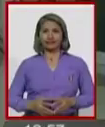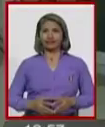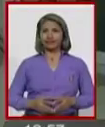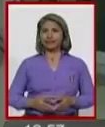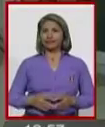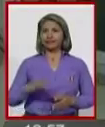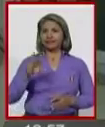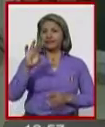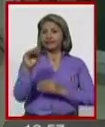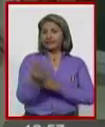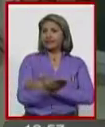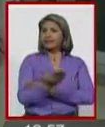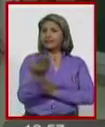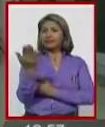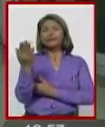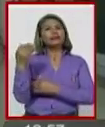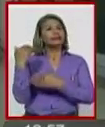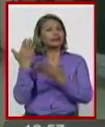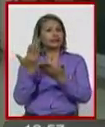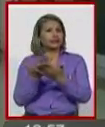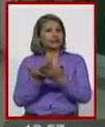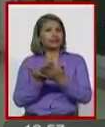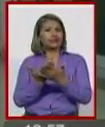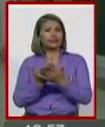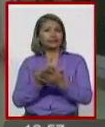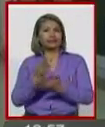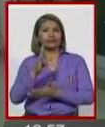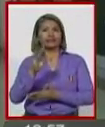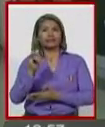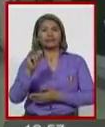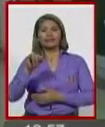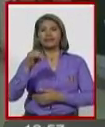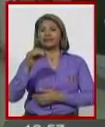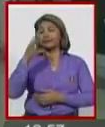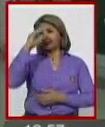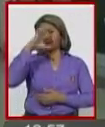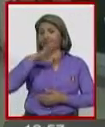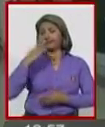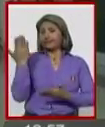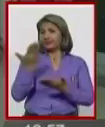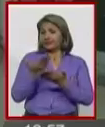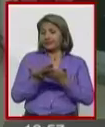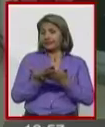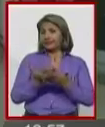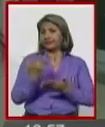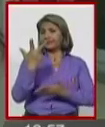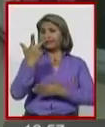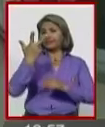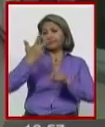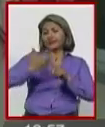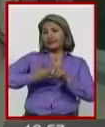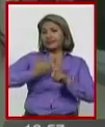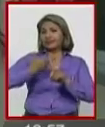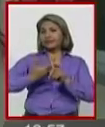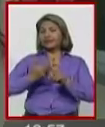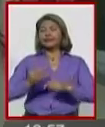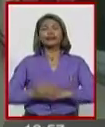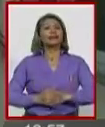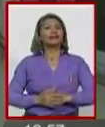Efectivamente, a las 8 de la mañana con 30 minutos hasta este centro, el Bajío del Oriente, llegó el cuerpo de un menor de 3 meses, quien la